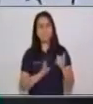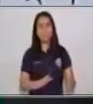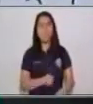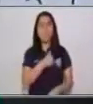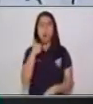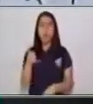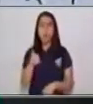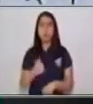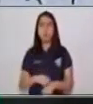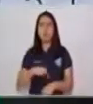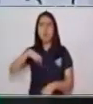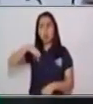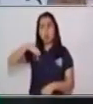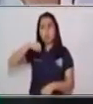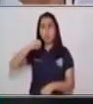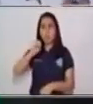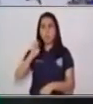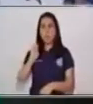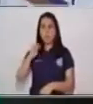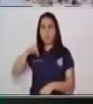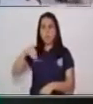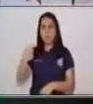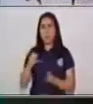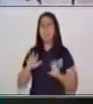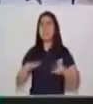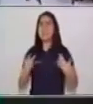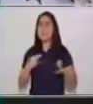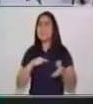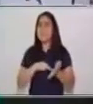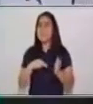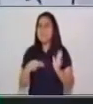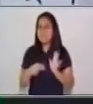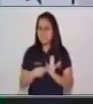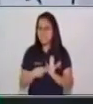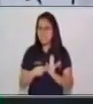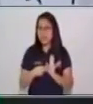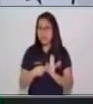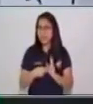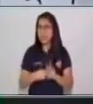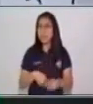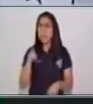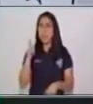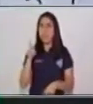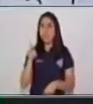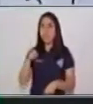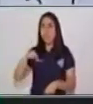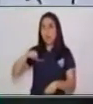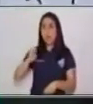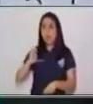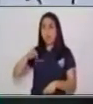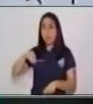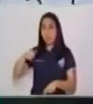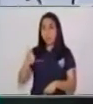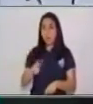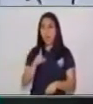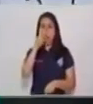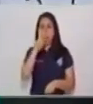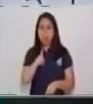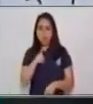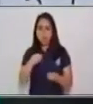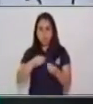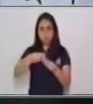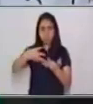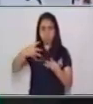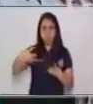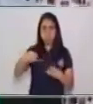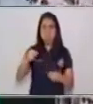concreto. Claro que pertenece a la poesía, pero el poema es una pieza literaria en particular. Entonces, sí